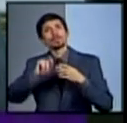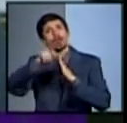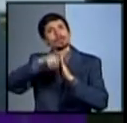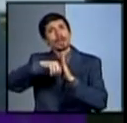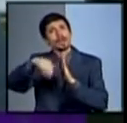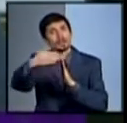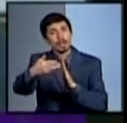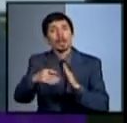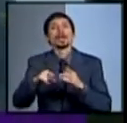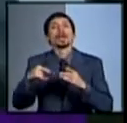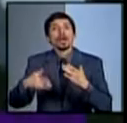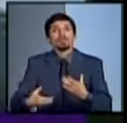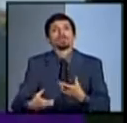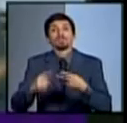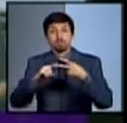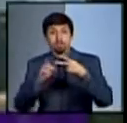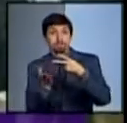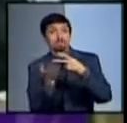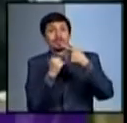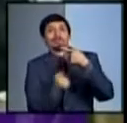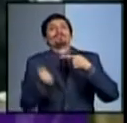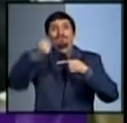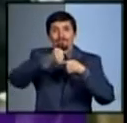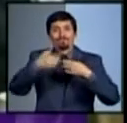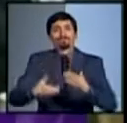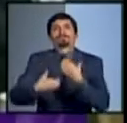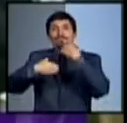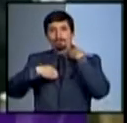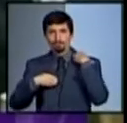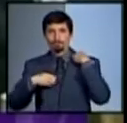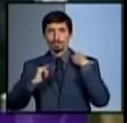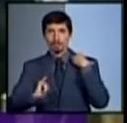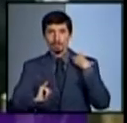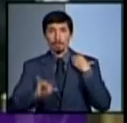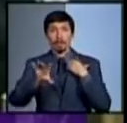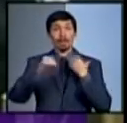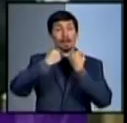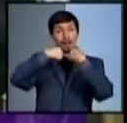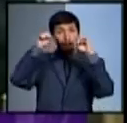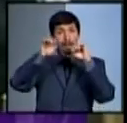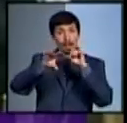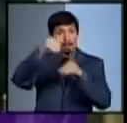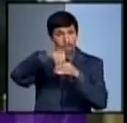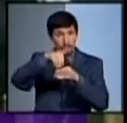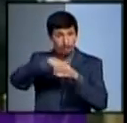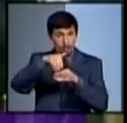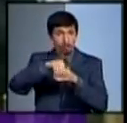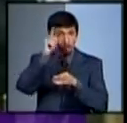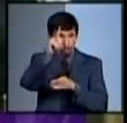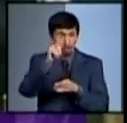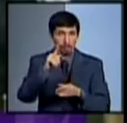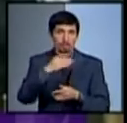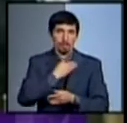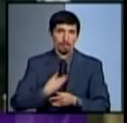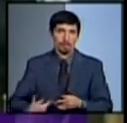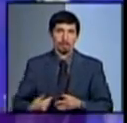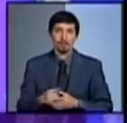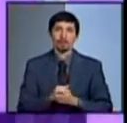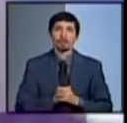se convertiría formalmente en su sucesor al ganar las elecciones presidenciales.